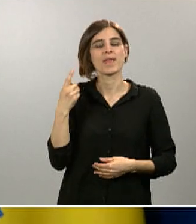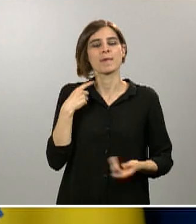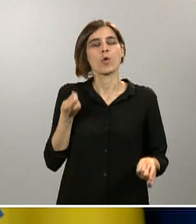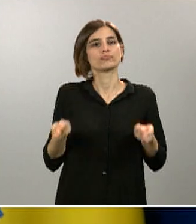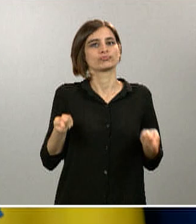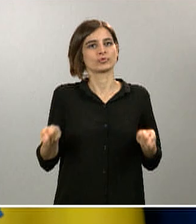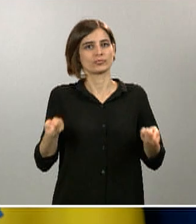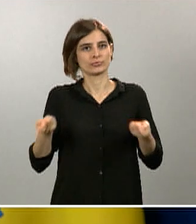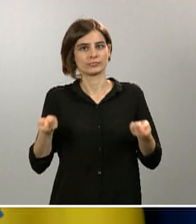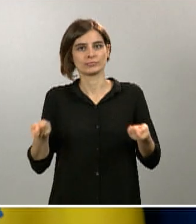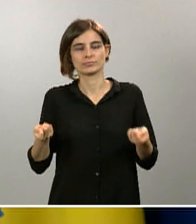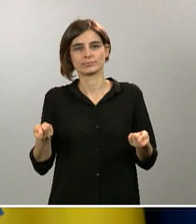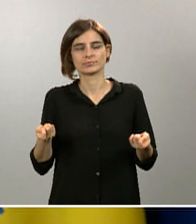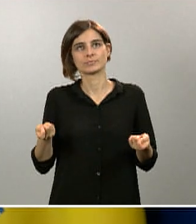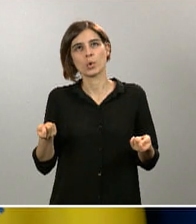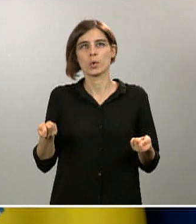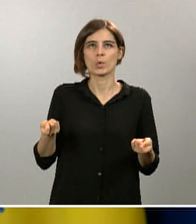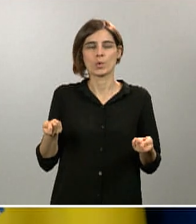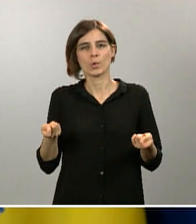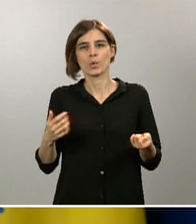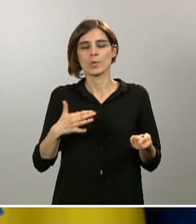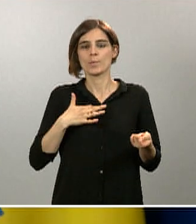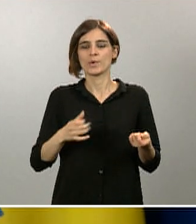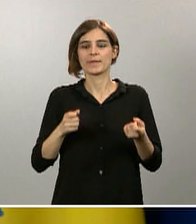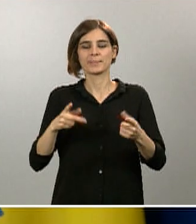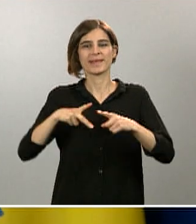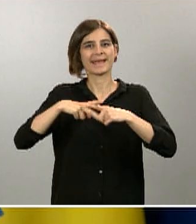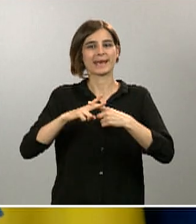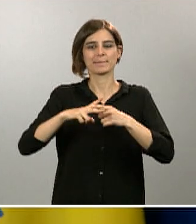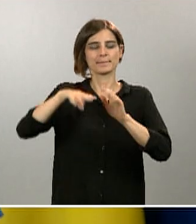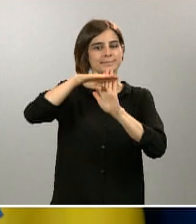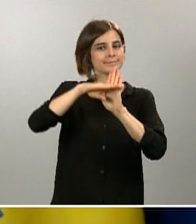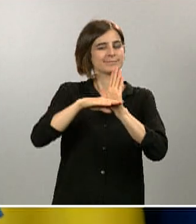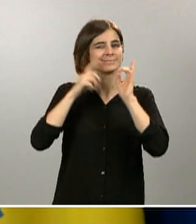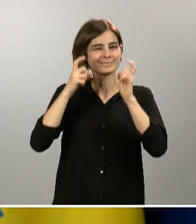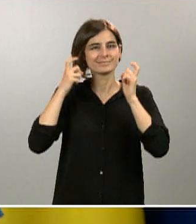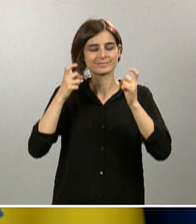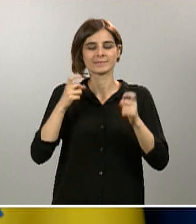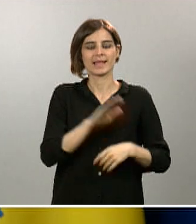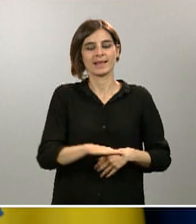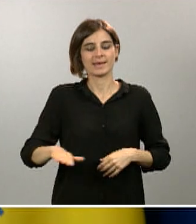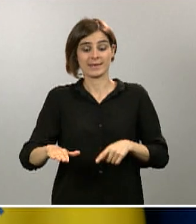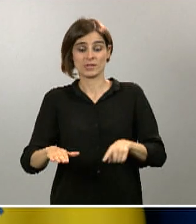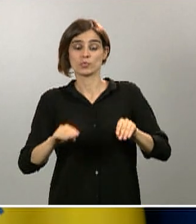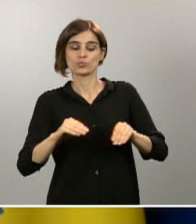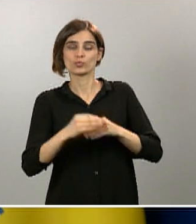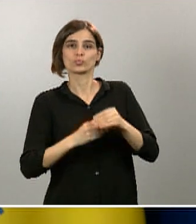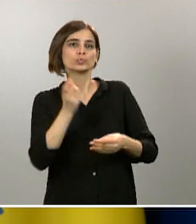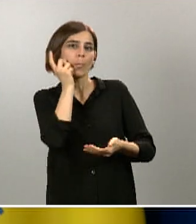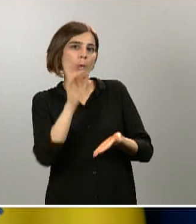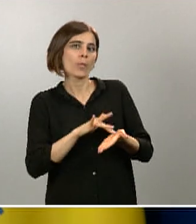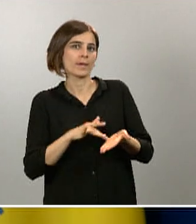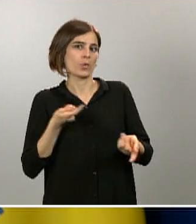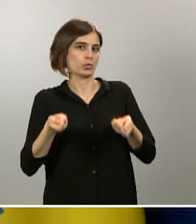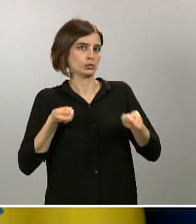establezcan de alguna manera herramientas para tener ese control parental de los niños. También les hemos mandado mensajes a